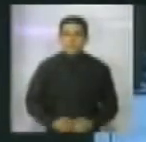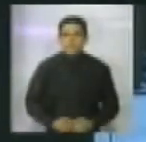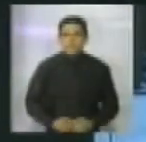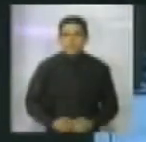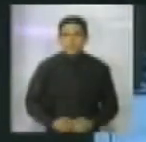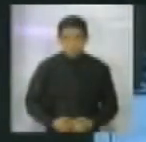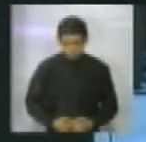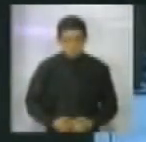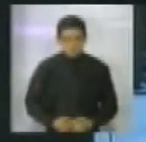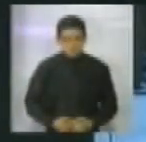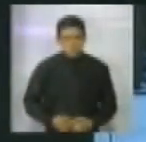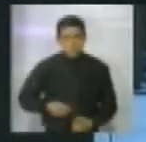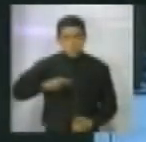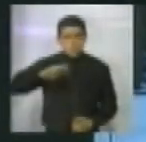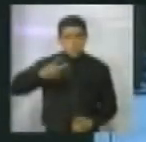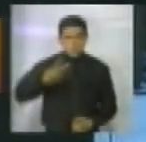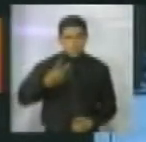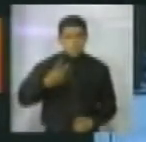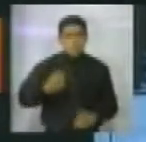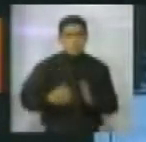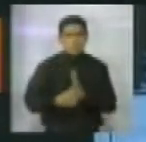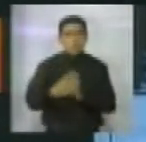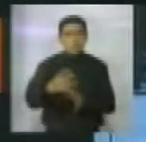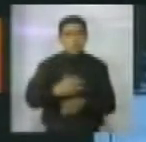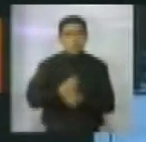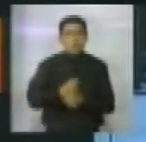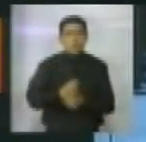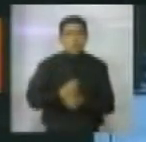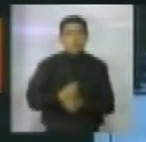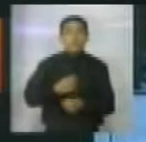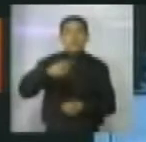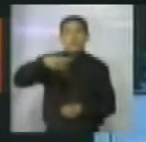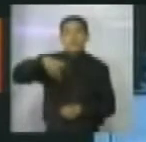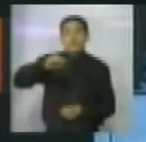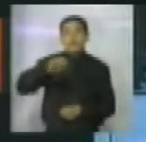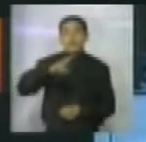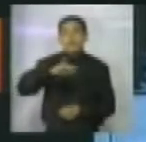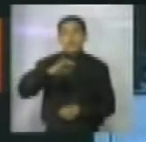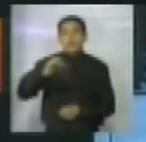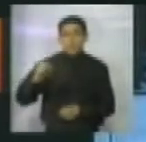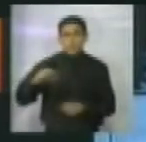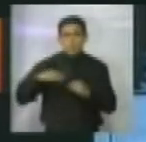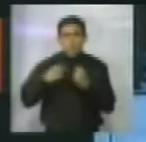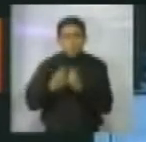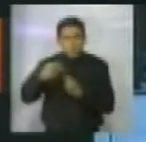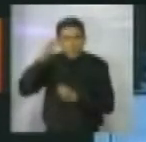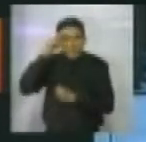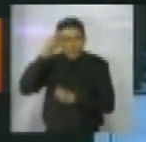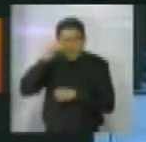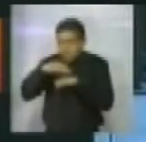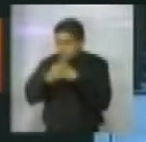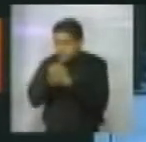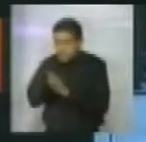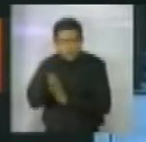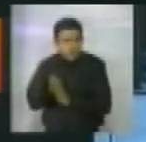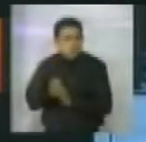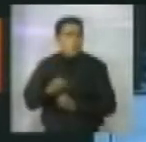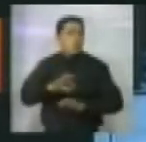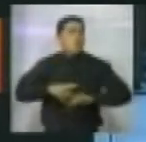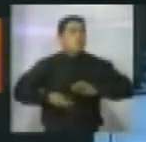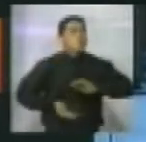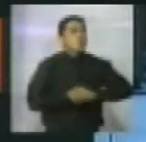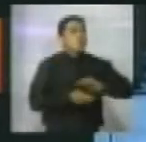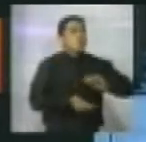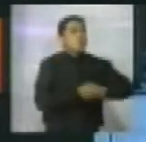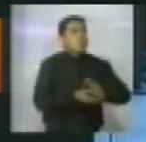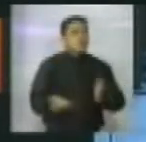En palabras del viceministro de Seguridad, Patricio Pazmiño, el crimen organizado se sirve de la corrupción para llegar hasta la impunidad.